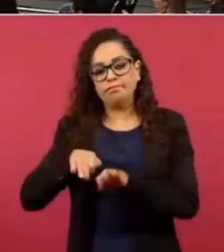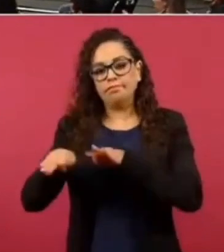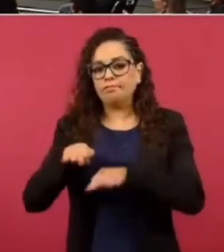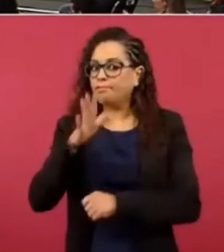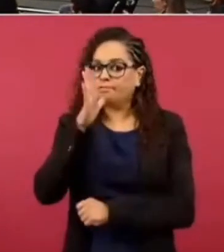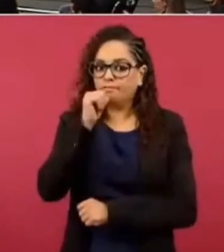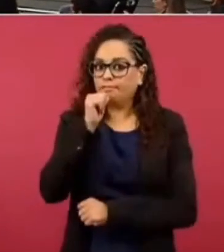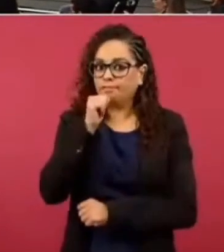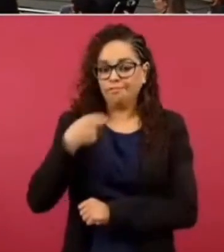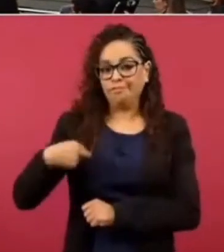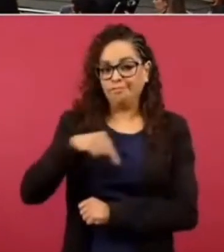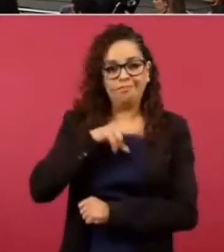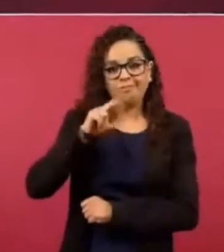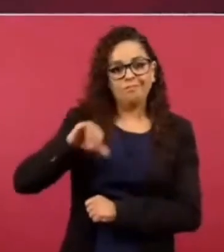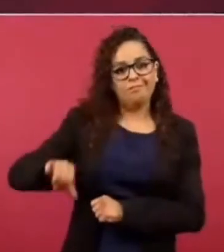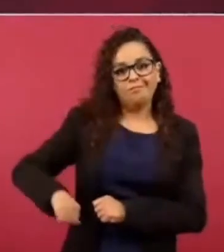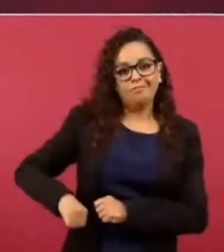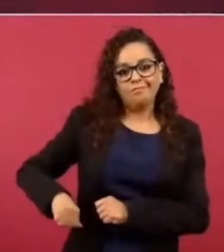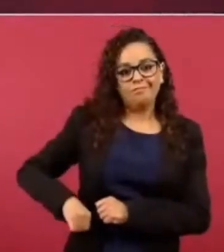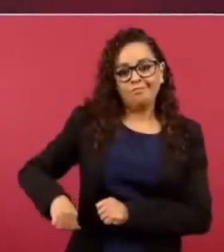Nosotros no queremos, ¿no?, nada,